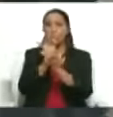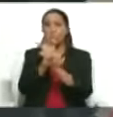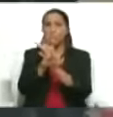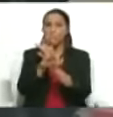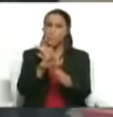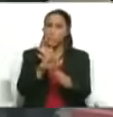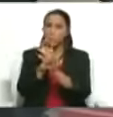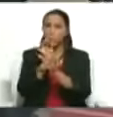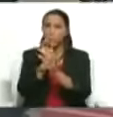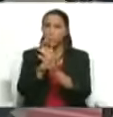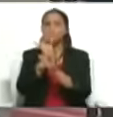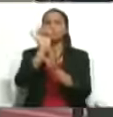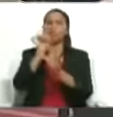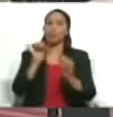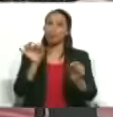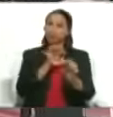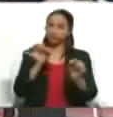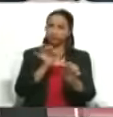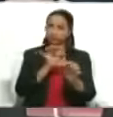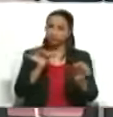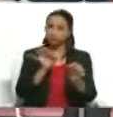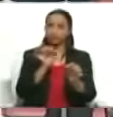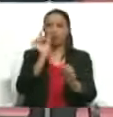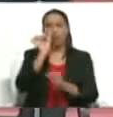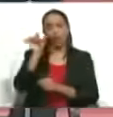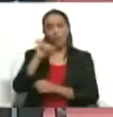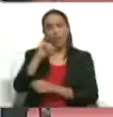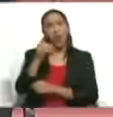de los arreglos musicales, Jorge Alejandro